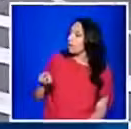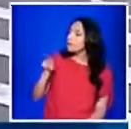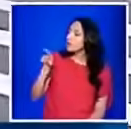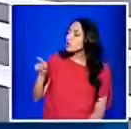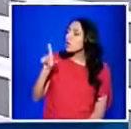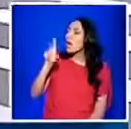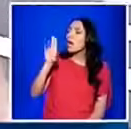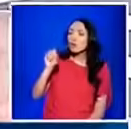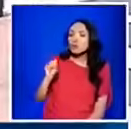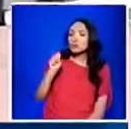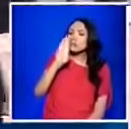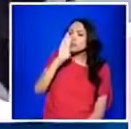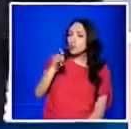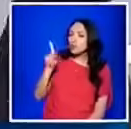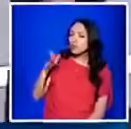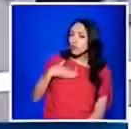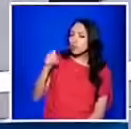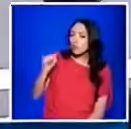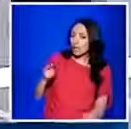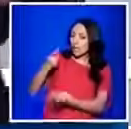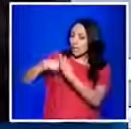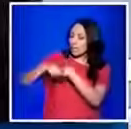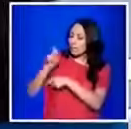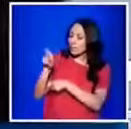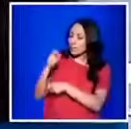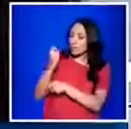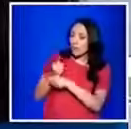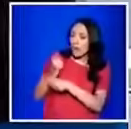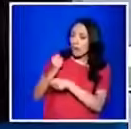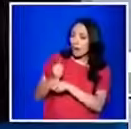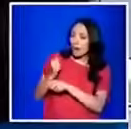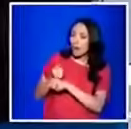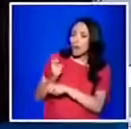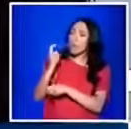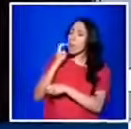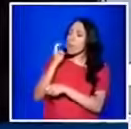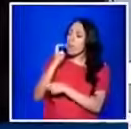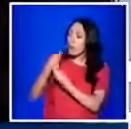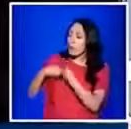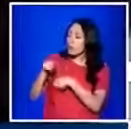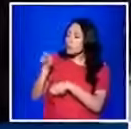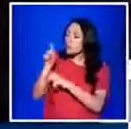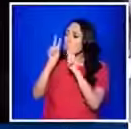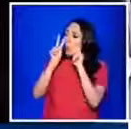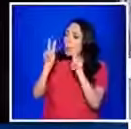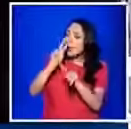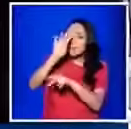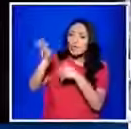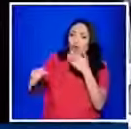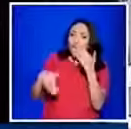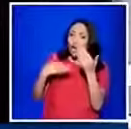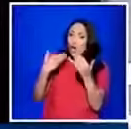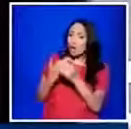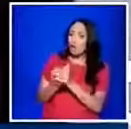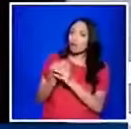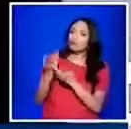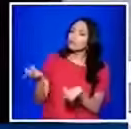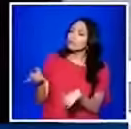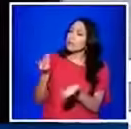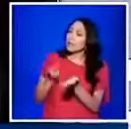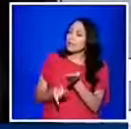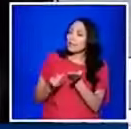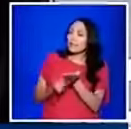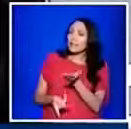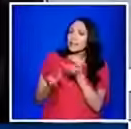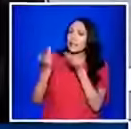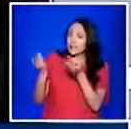Usted, mi vecino Luis, buenos días. Usted trabaja acá y tiene visión de todo. Usted sabe todo lo que pasa acá y qué está ocurriendo con el tema